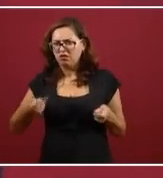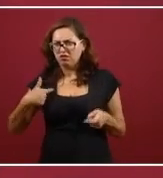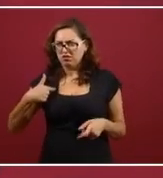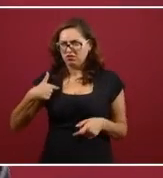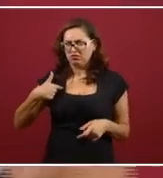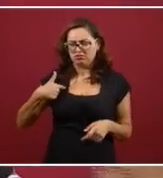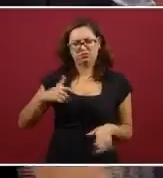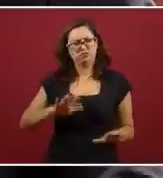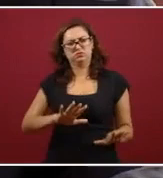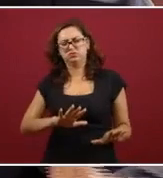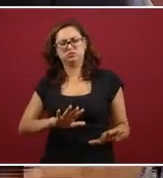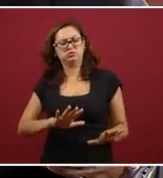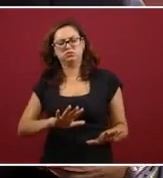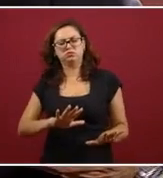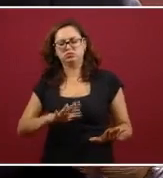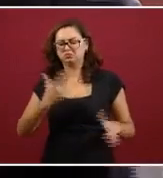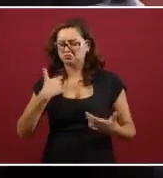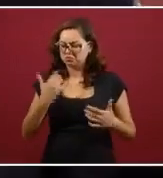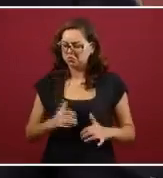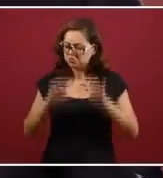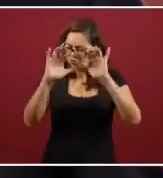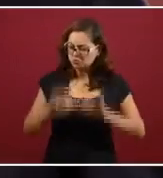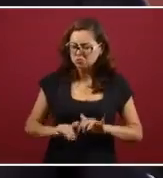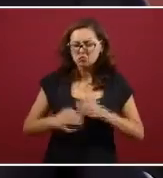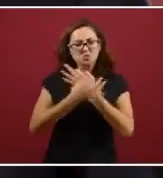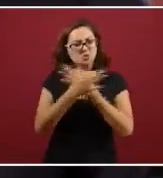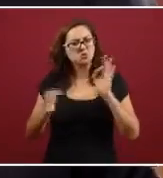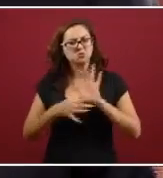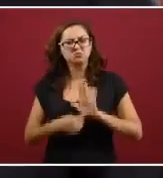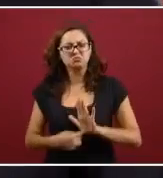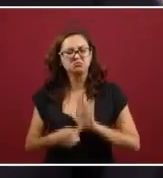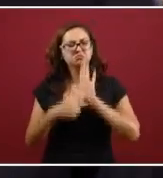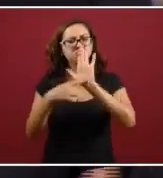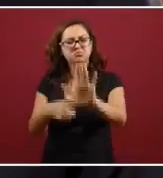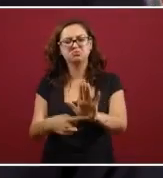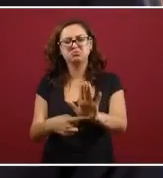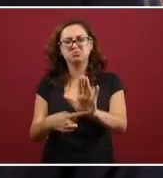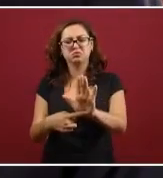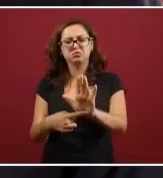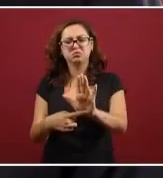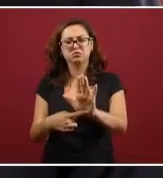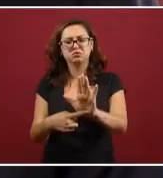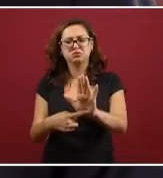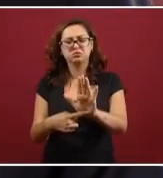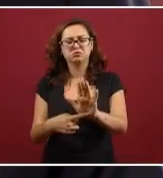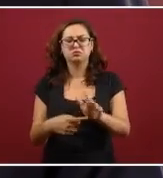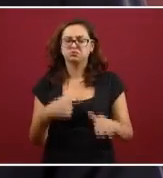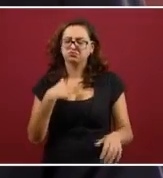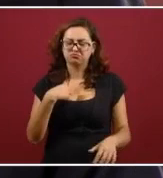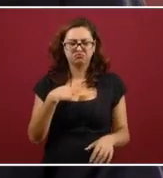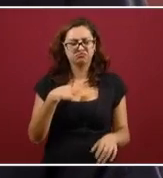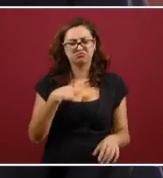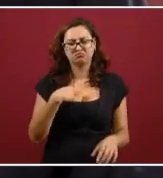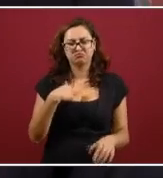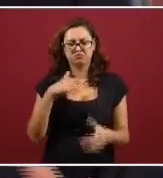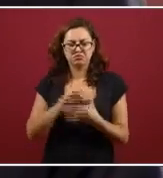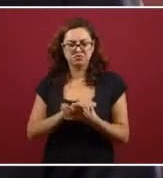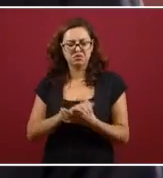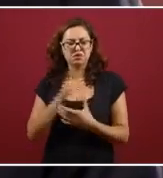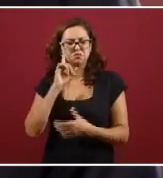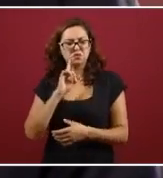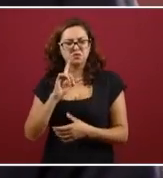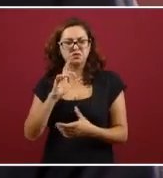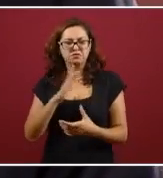y renunciar públicamente y salirme con mi esposa y con mi hijo